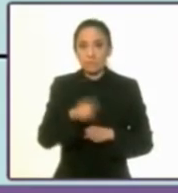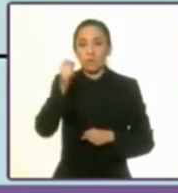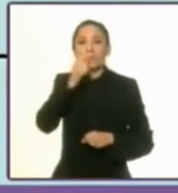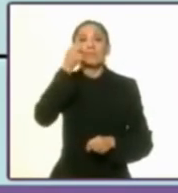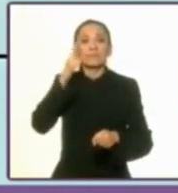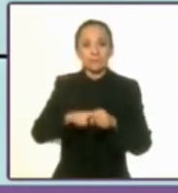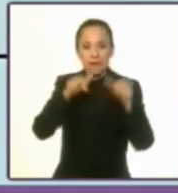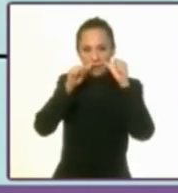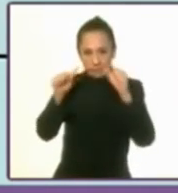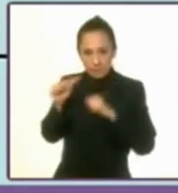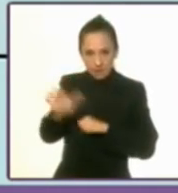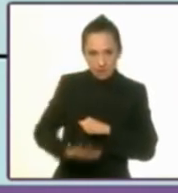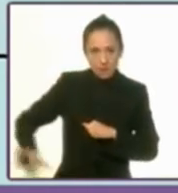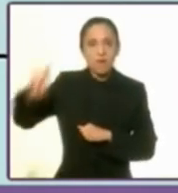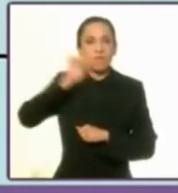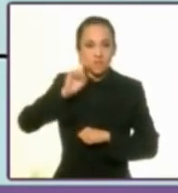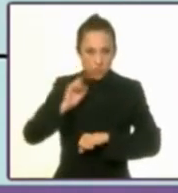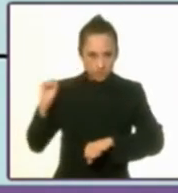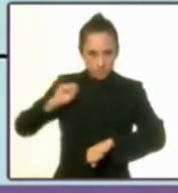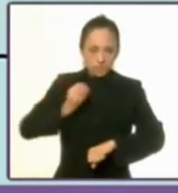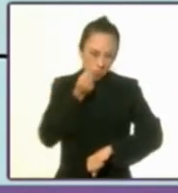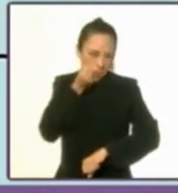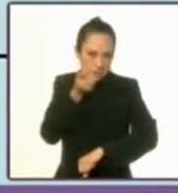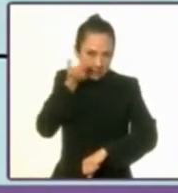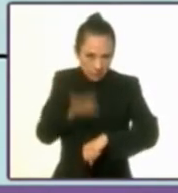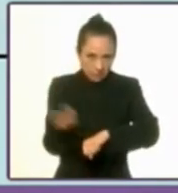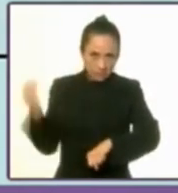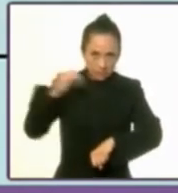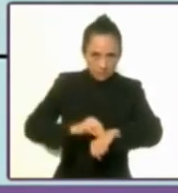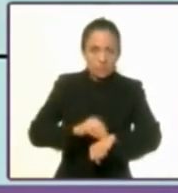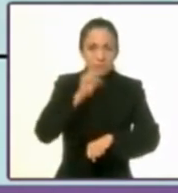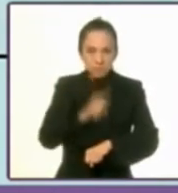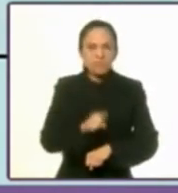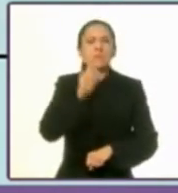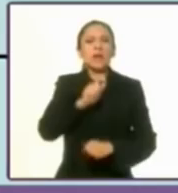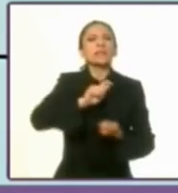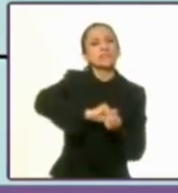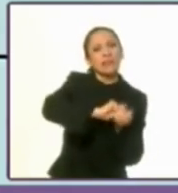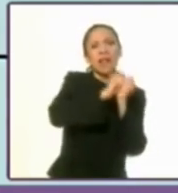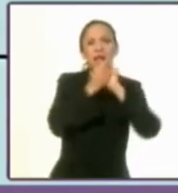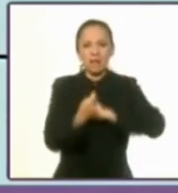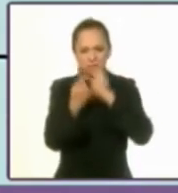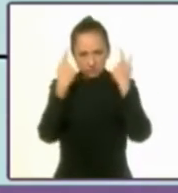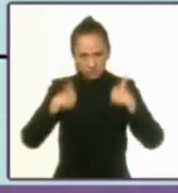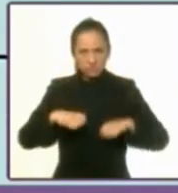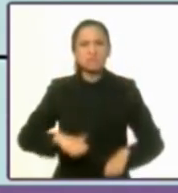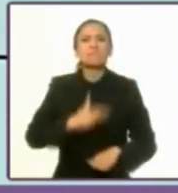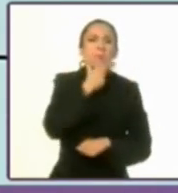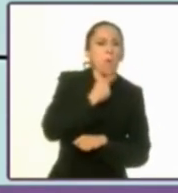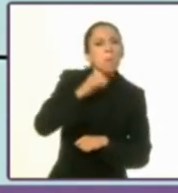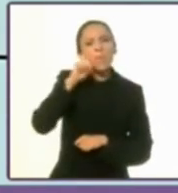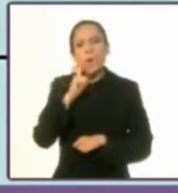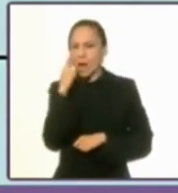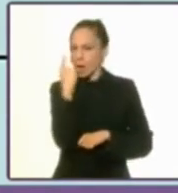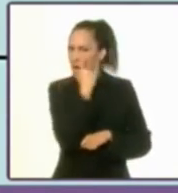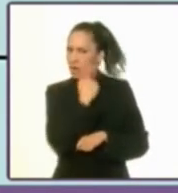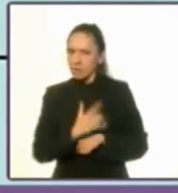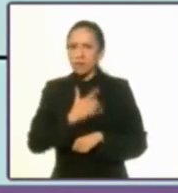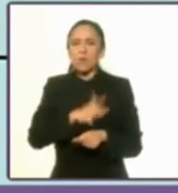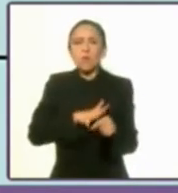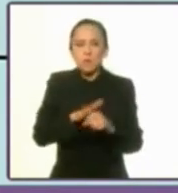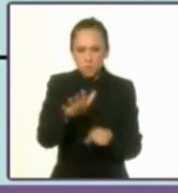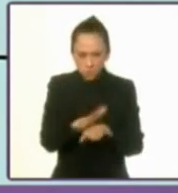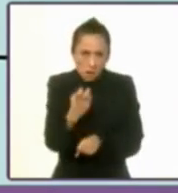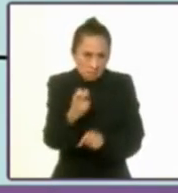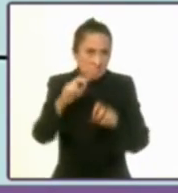tenemos que ver todos los temas de transexualidad el asunto de género hay muchísimas cuestiones que tienen que ver